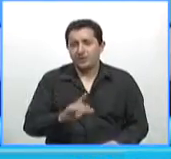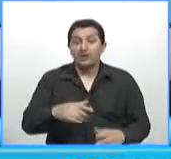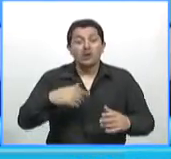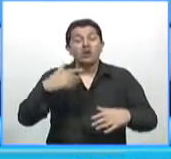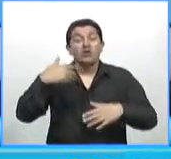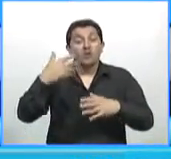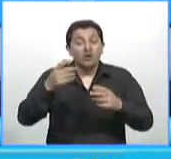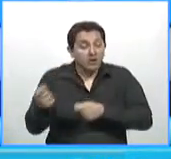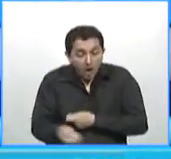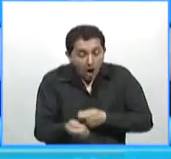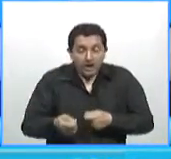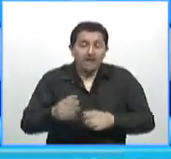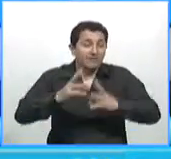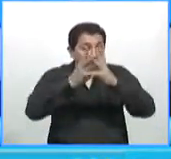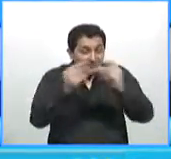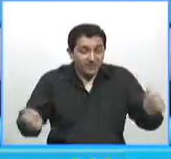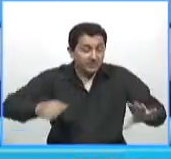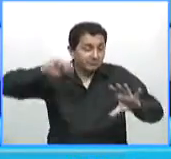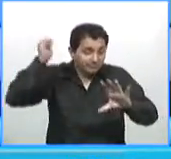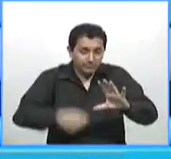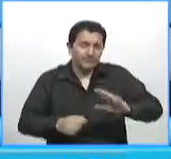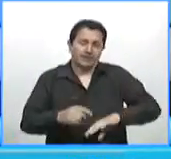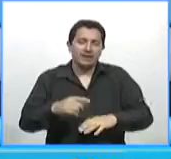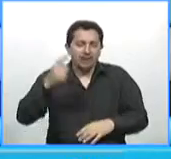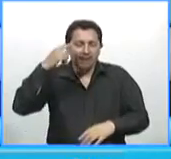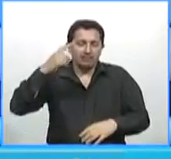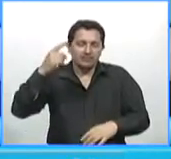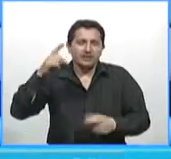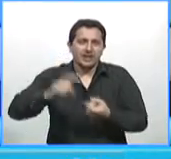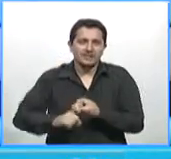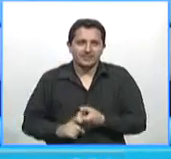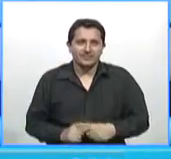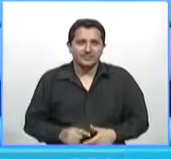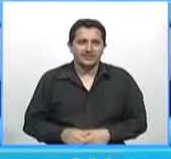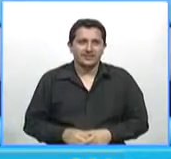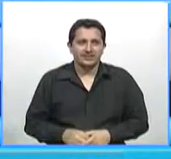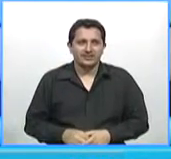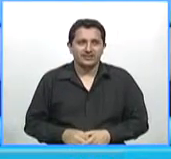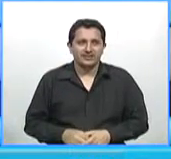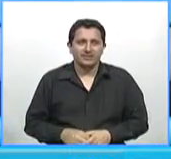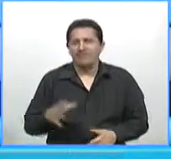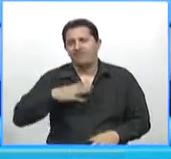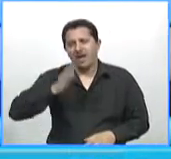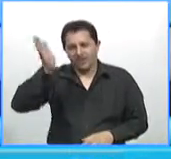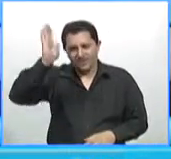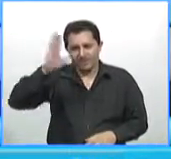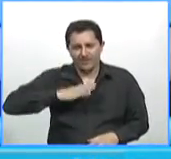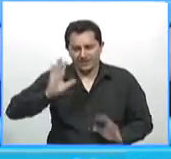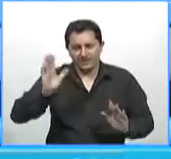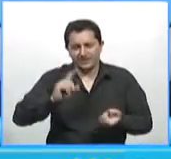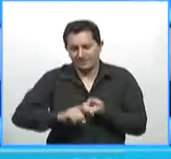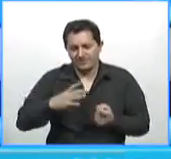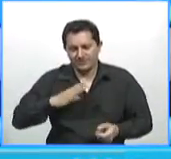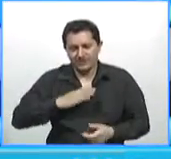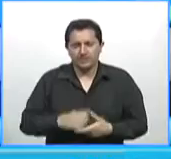jugar. Cuando deje de jugar. Bueno, lo anotamos, pero, Falta bastante. Nadie va a querer que te cases ahora. No, falta bastante. Bueno, ¿y